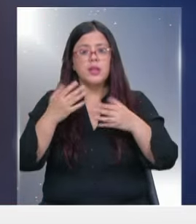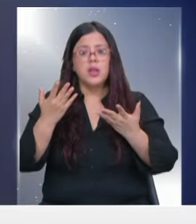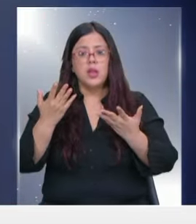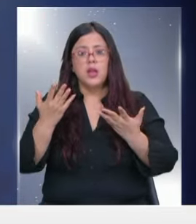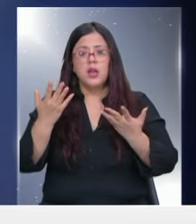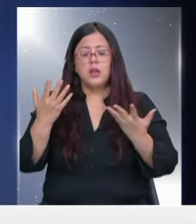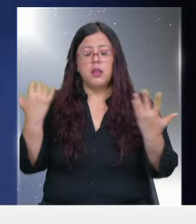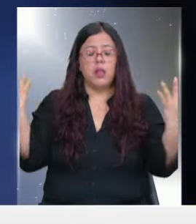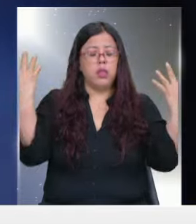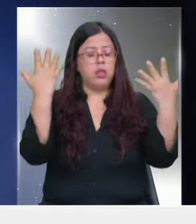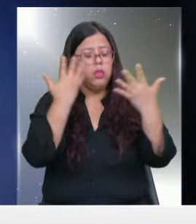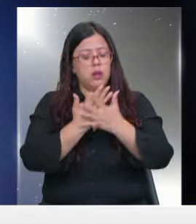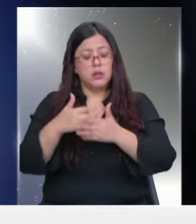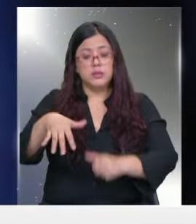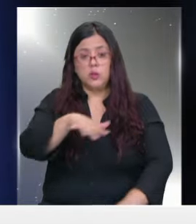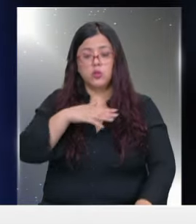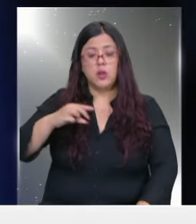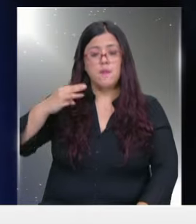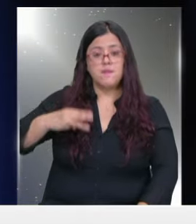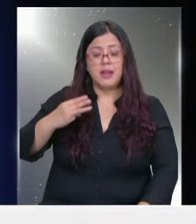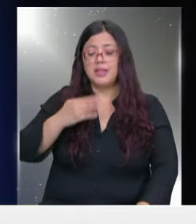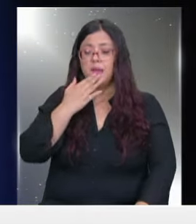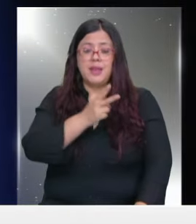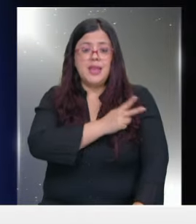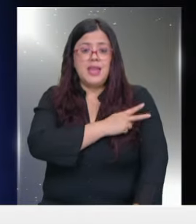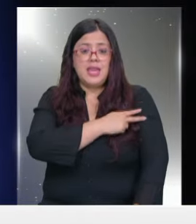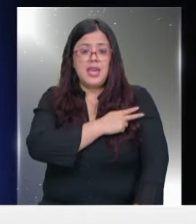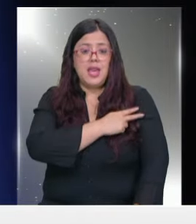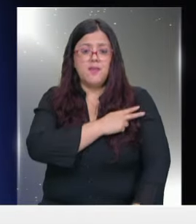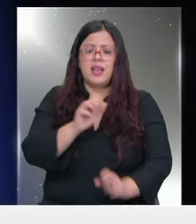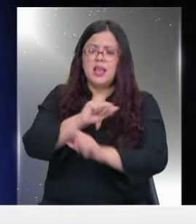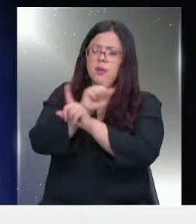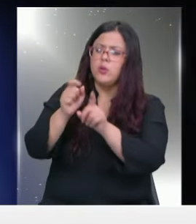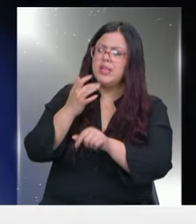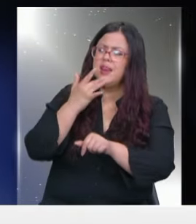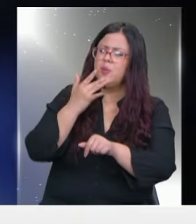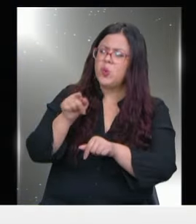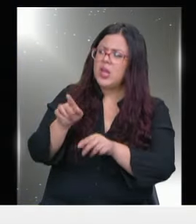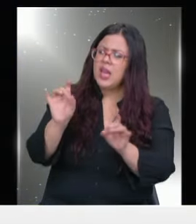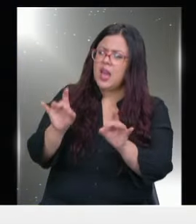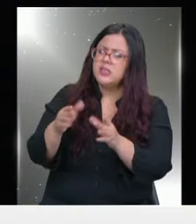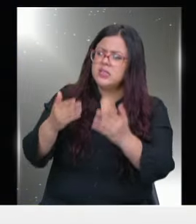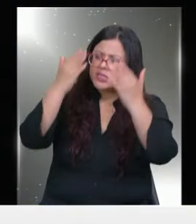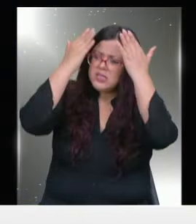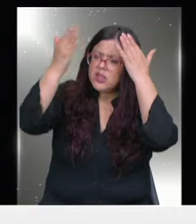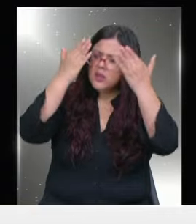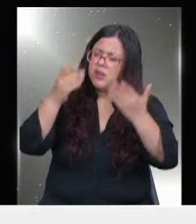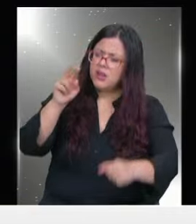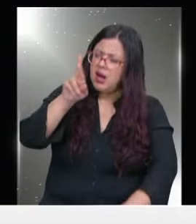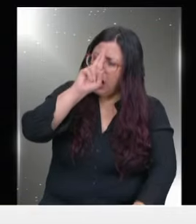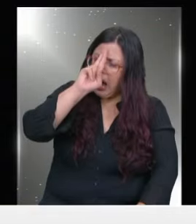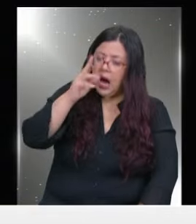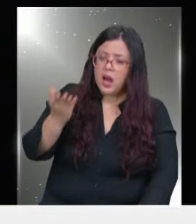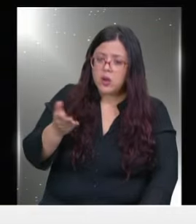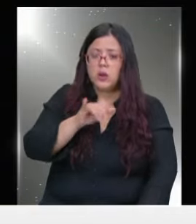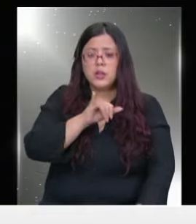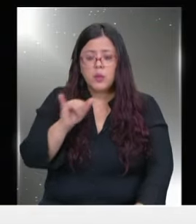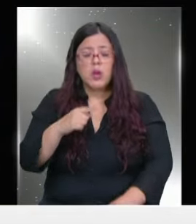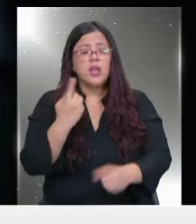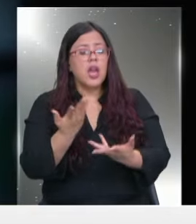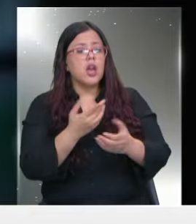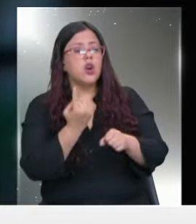martes. Incluso su jefe inmediato le consultan por qué está en ese estado psicológico. Bueno, después se comunica